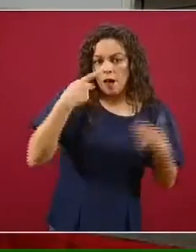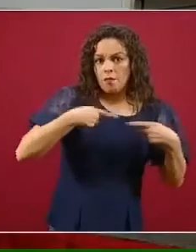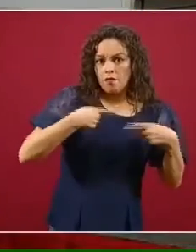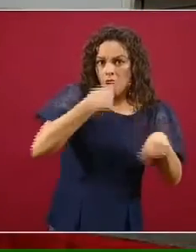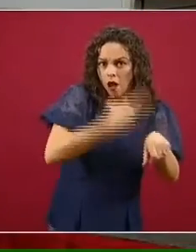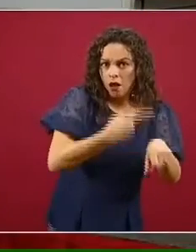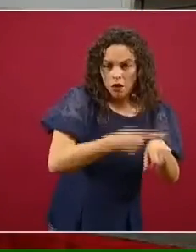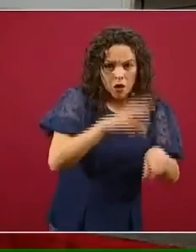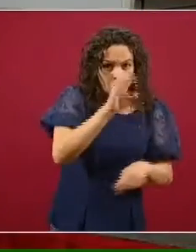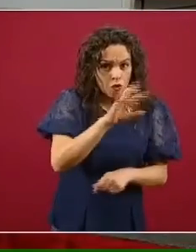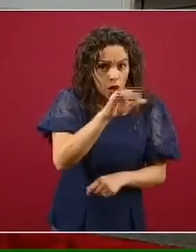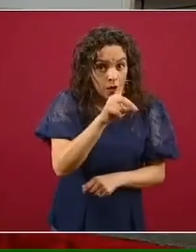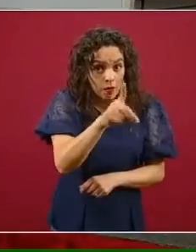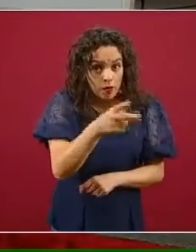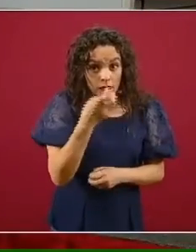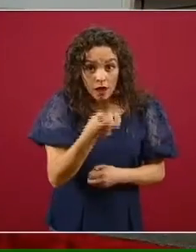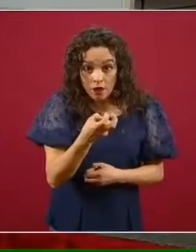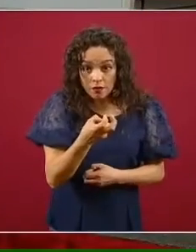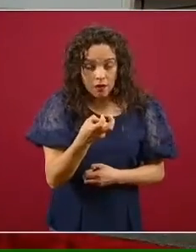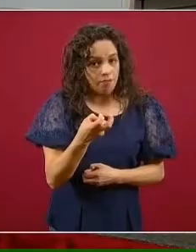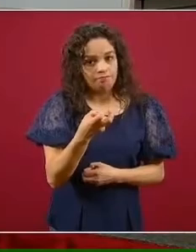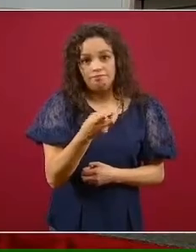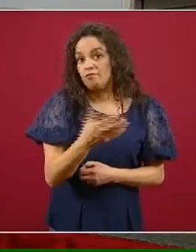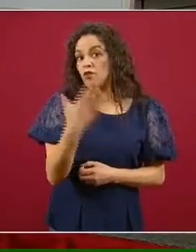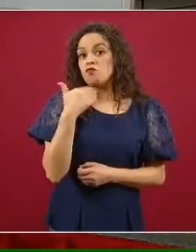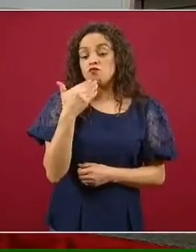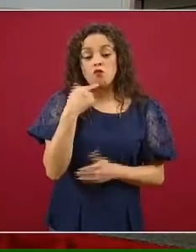está totalmente fuera de la norma.